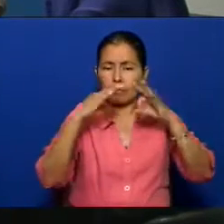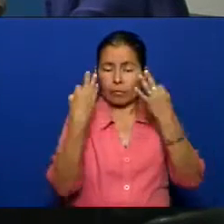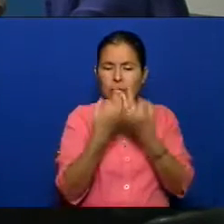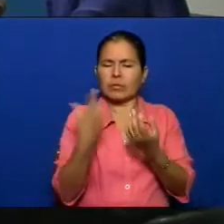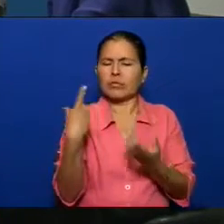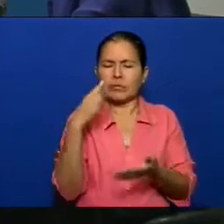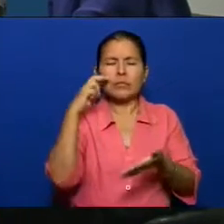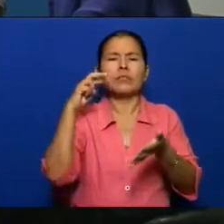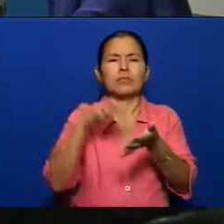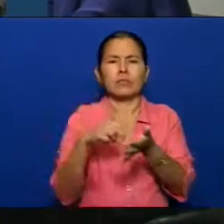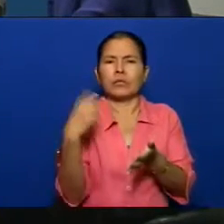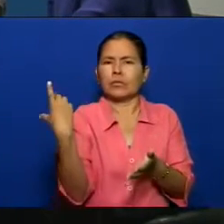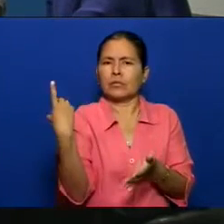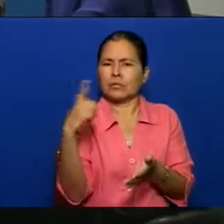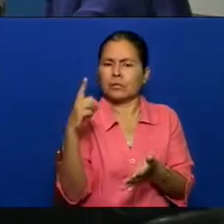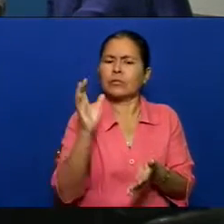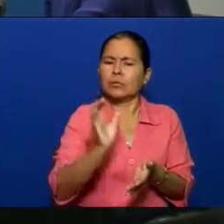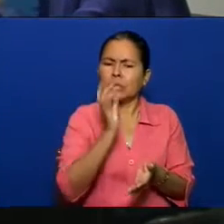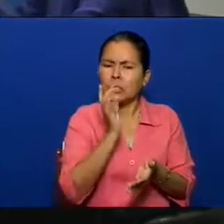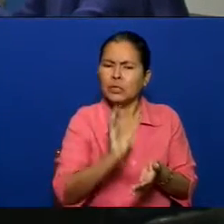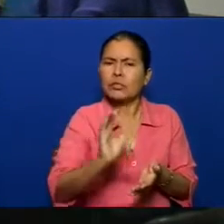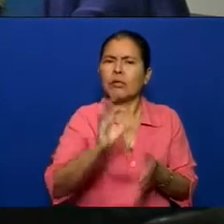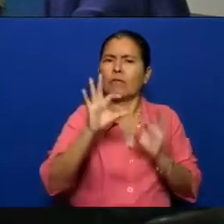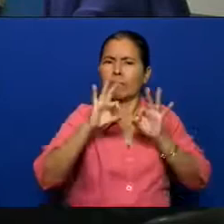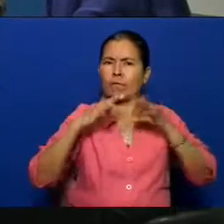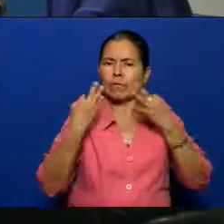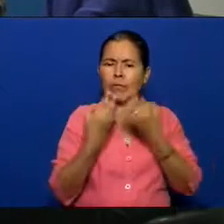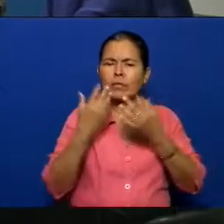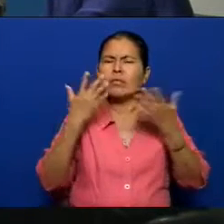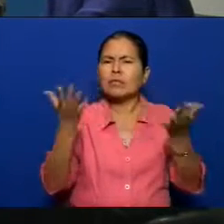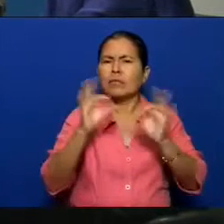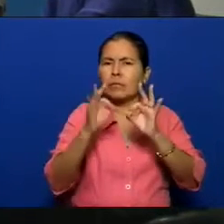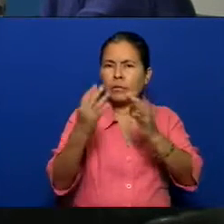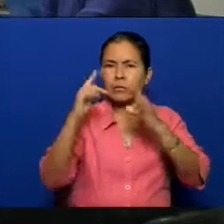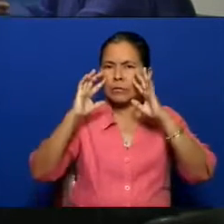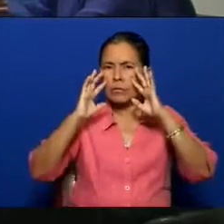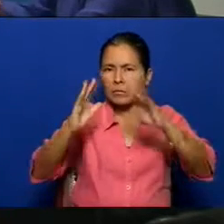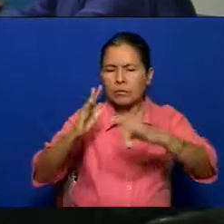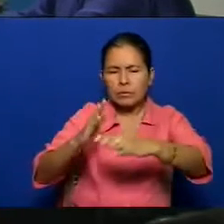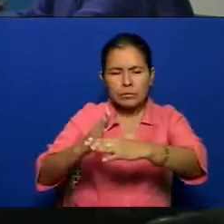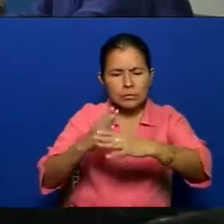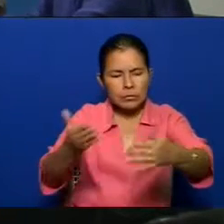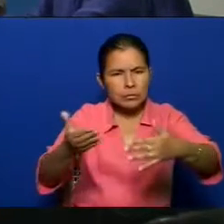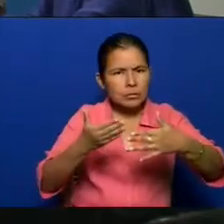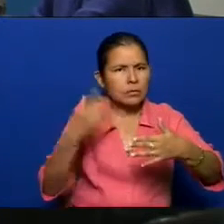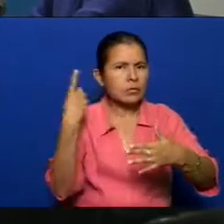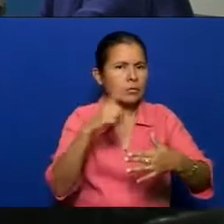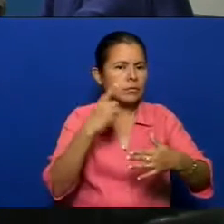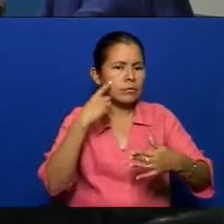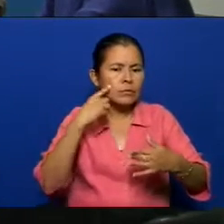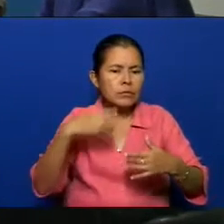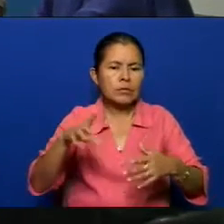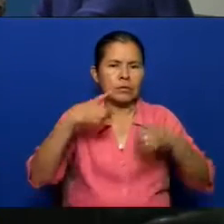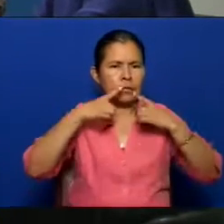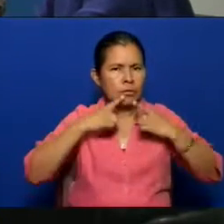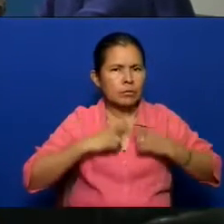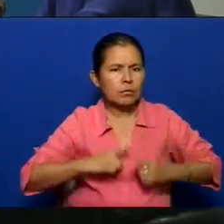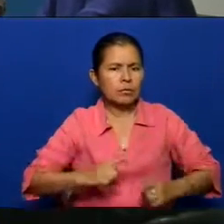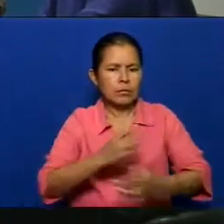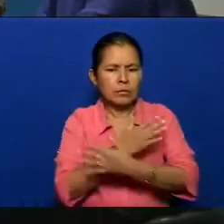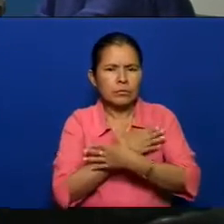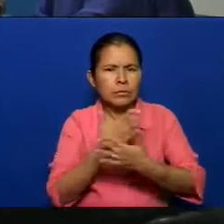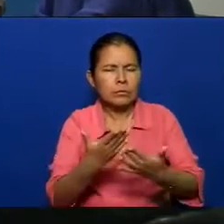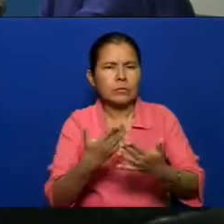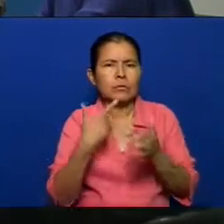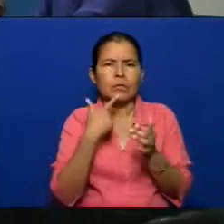tienen derecho a tener una familia, pero una familia que les proteja, una familia que pueda crear un ambiente digno, un ambiente cálido, un